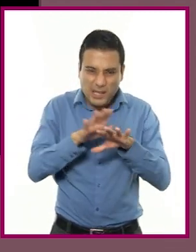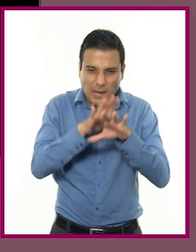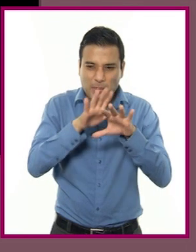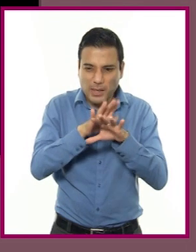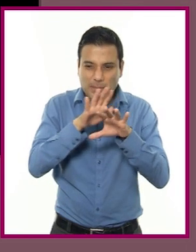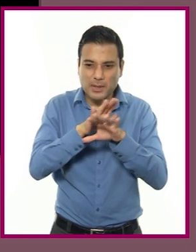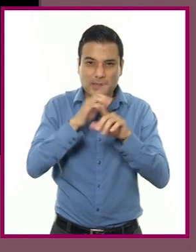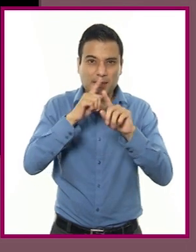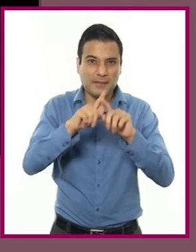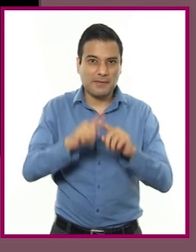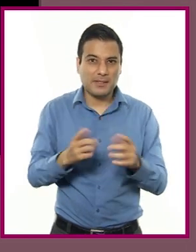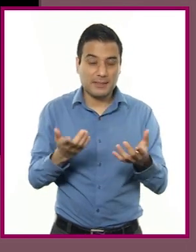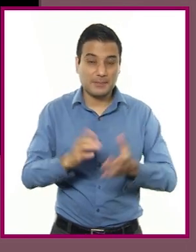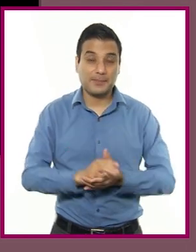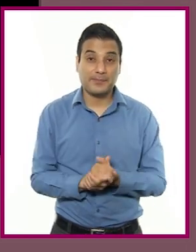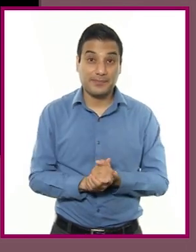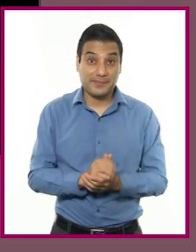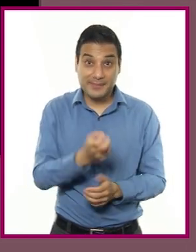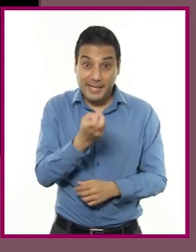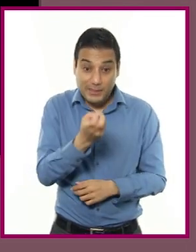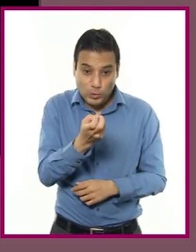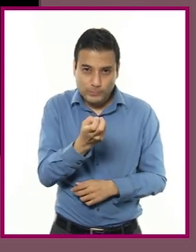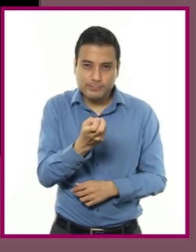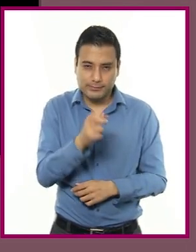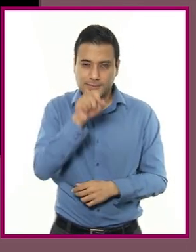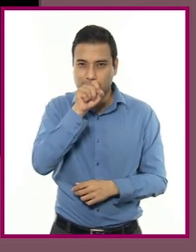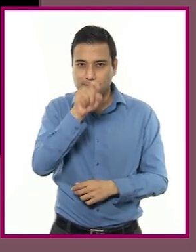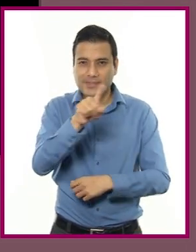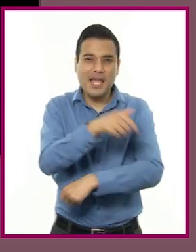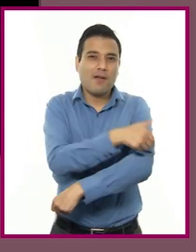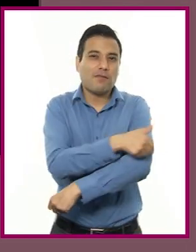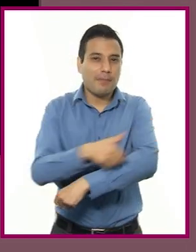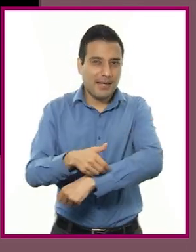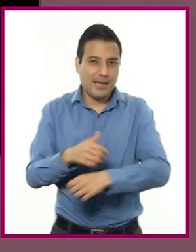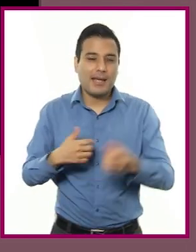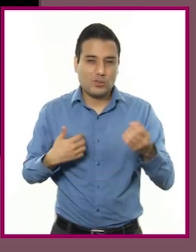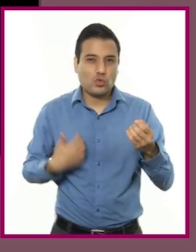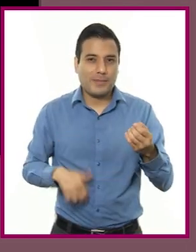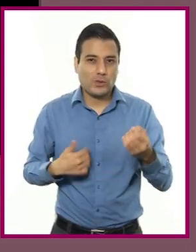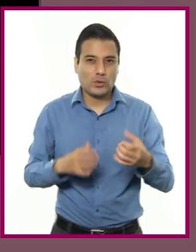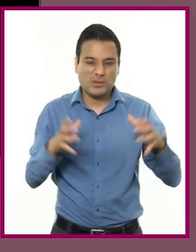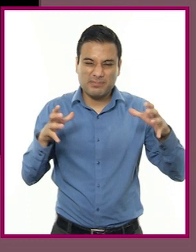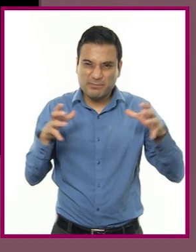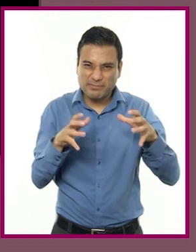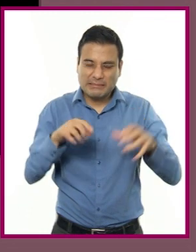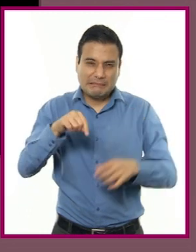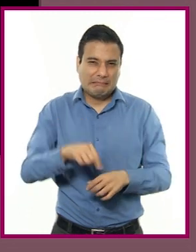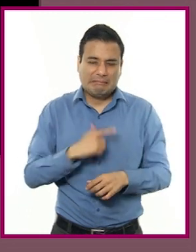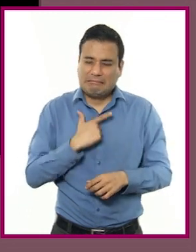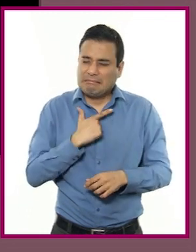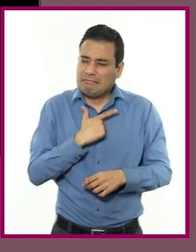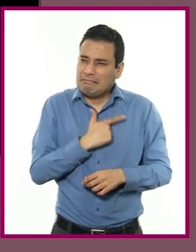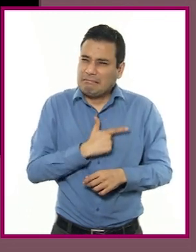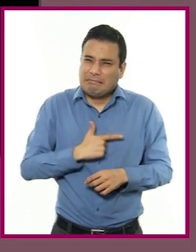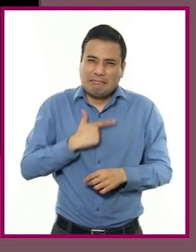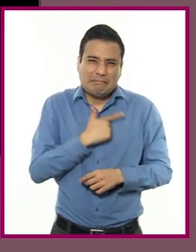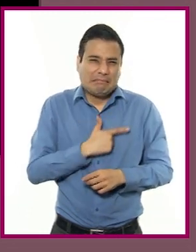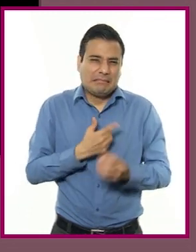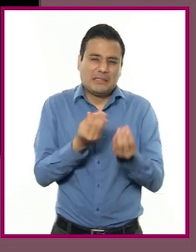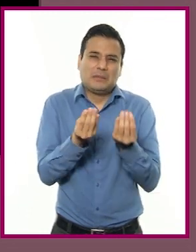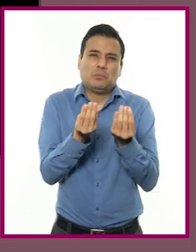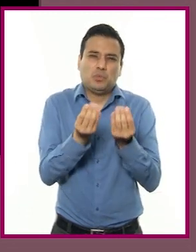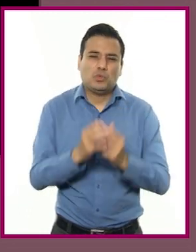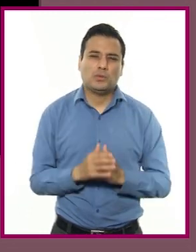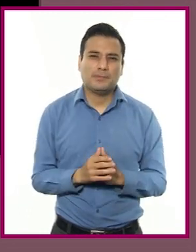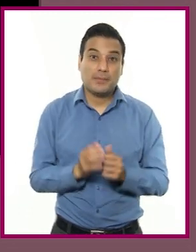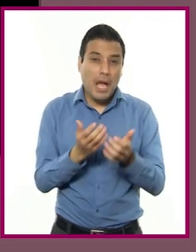son una familia de instrumentos cordófonos que ha tenido muchísimo auge como instrumentos mestizos y que ahora